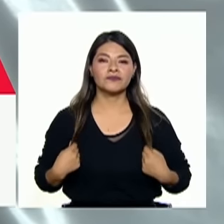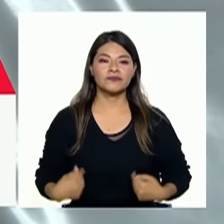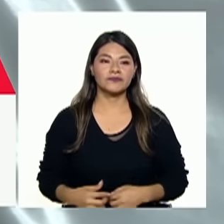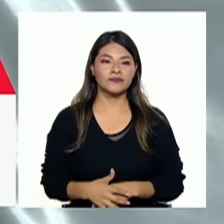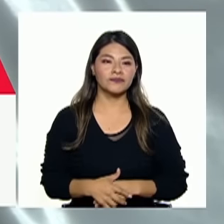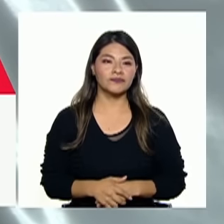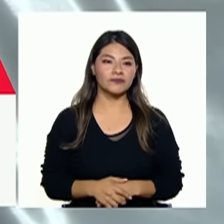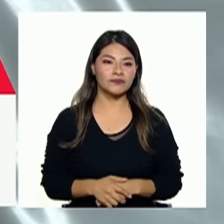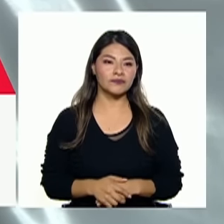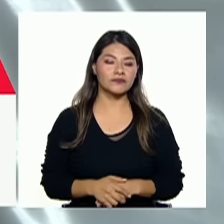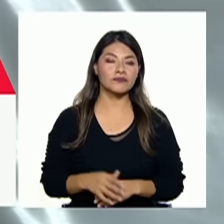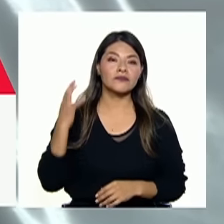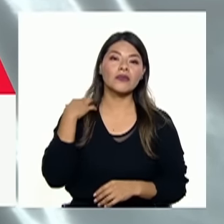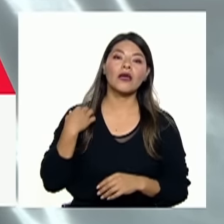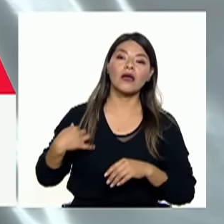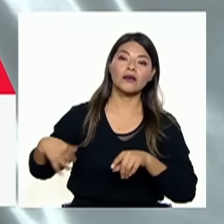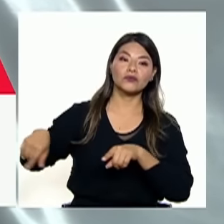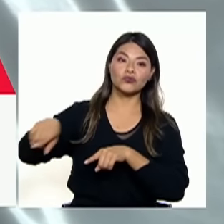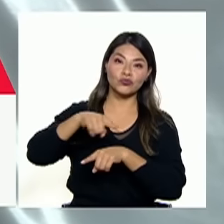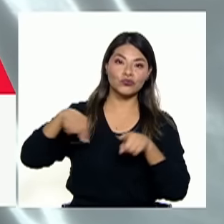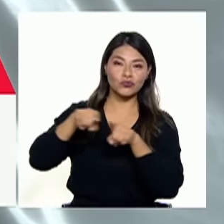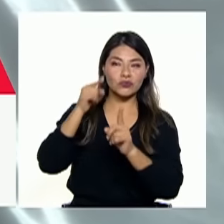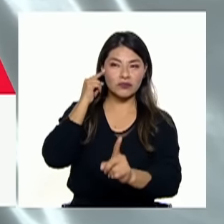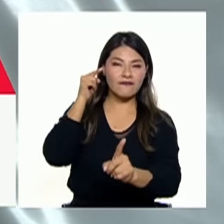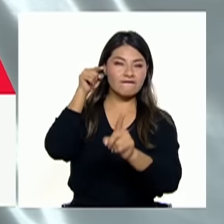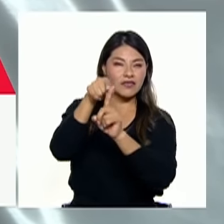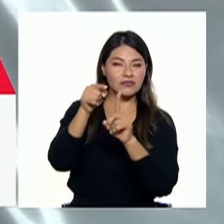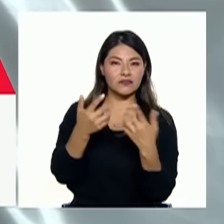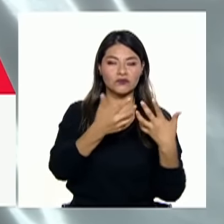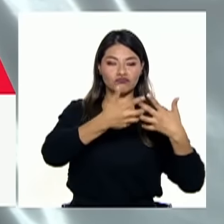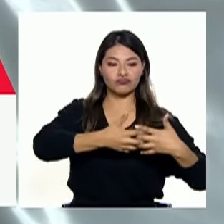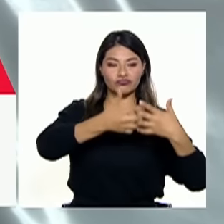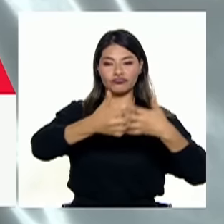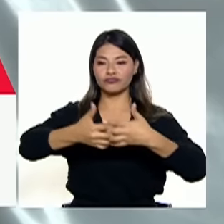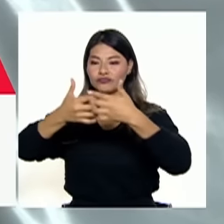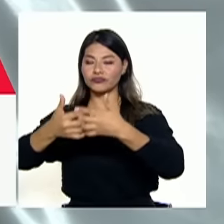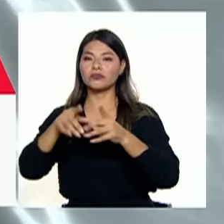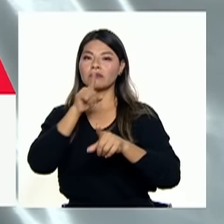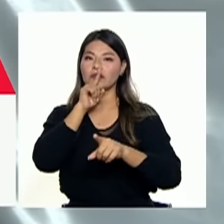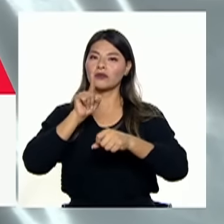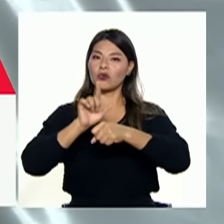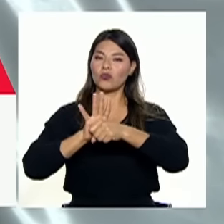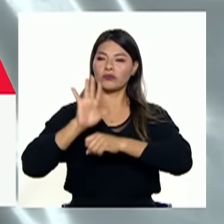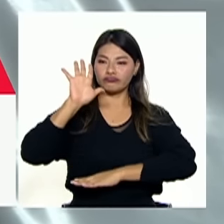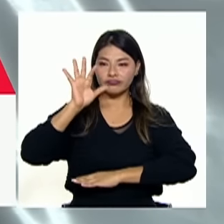Nuestra visión es fomentar un desarrollo industrial cada vez más comprometido con el